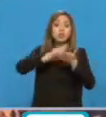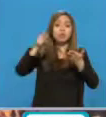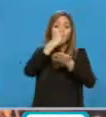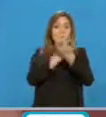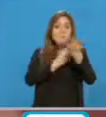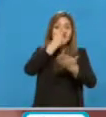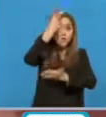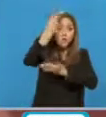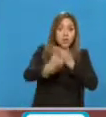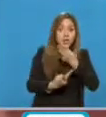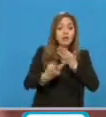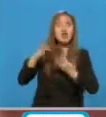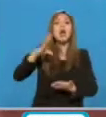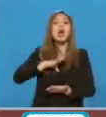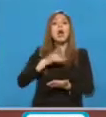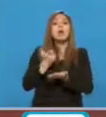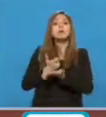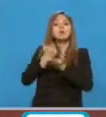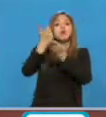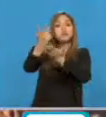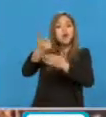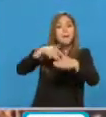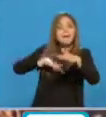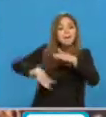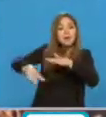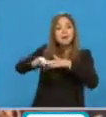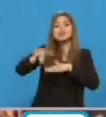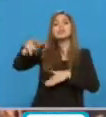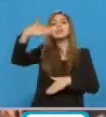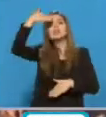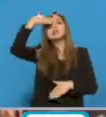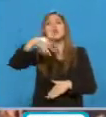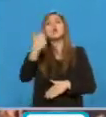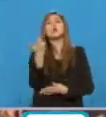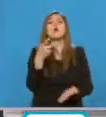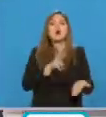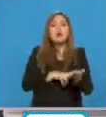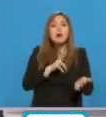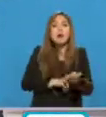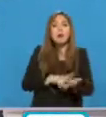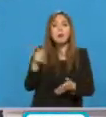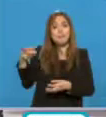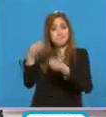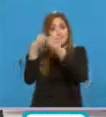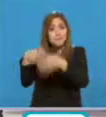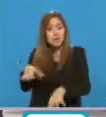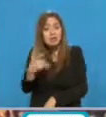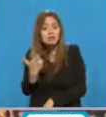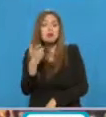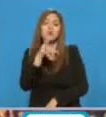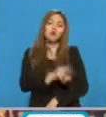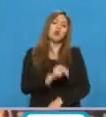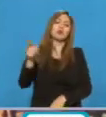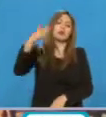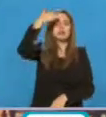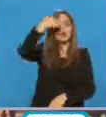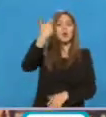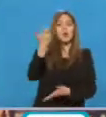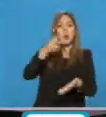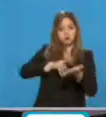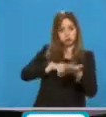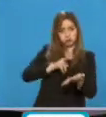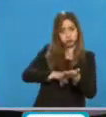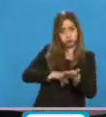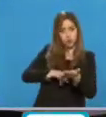un presupuesto básico que ya saben cuánto cuesta, ya saben que ya no van a perder, Claro. porque Ok. saben cuánto cuesta. Una vez que terminan